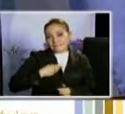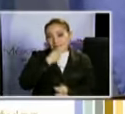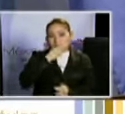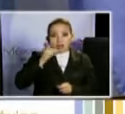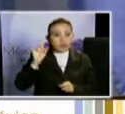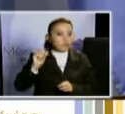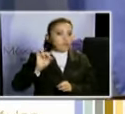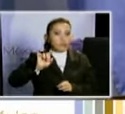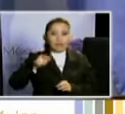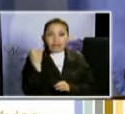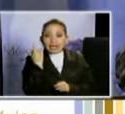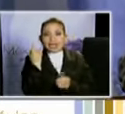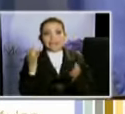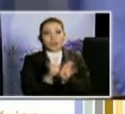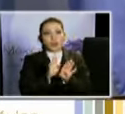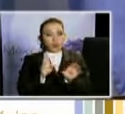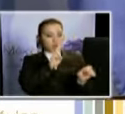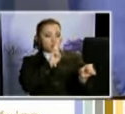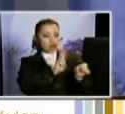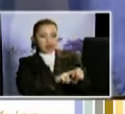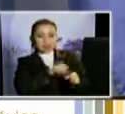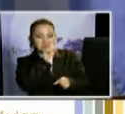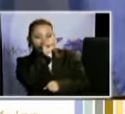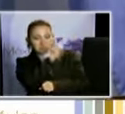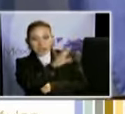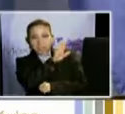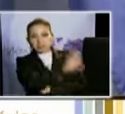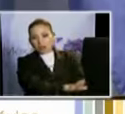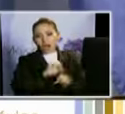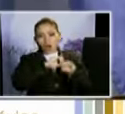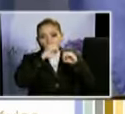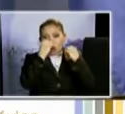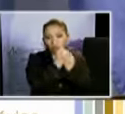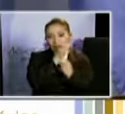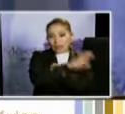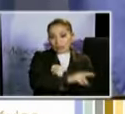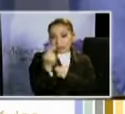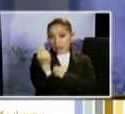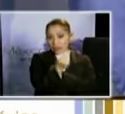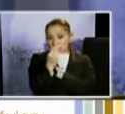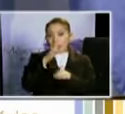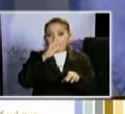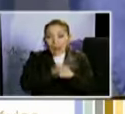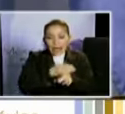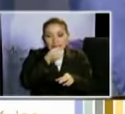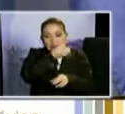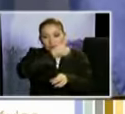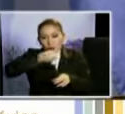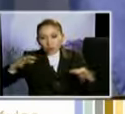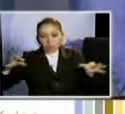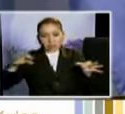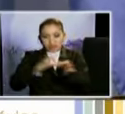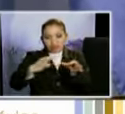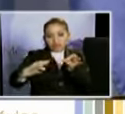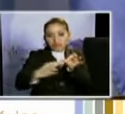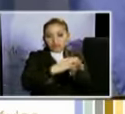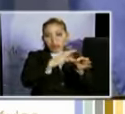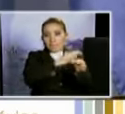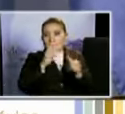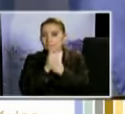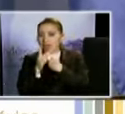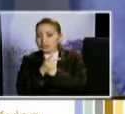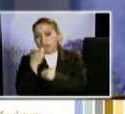porque sea, es la naturaleza misma de estas organizaciones que requiere mucha más coordinación entre los países.